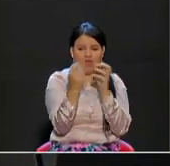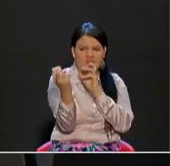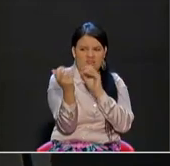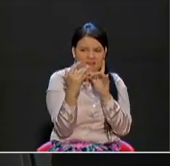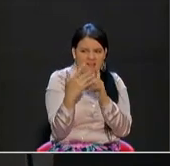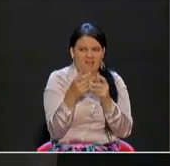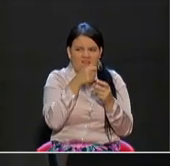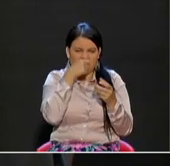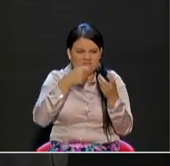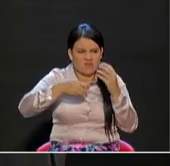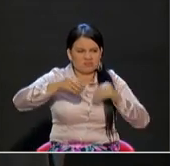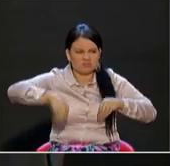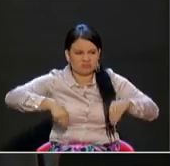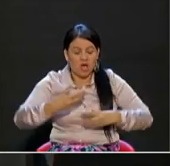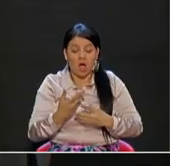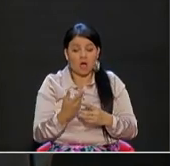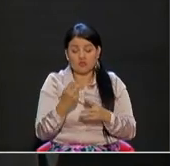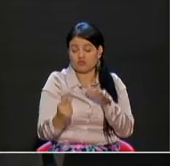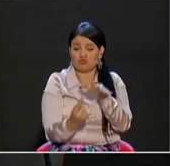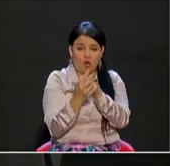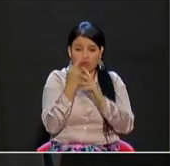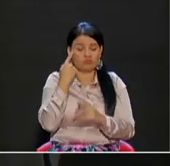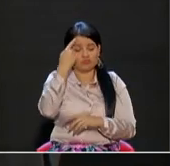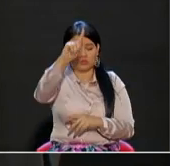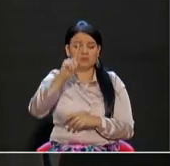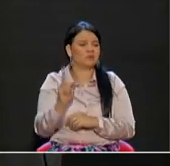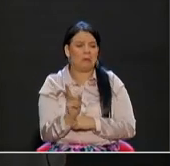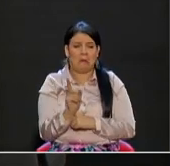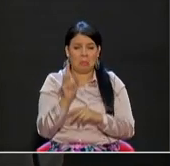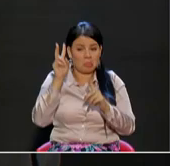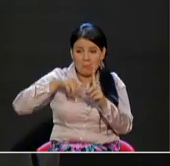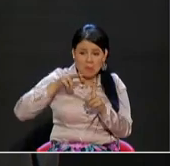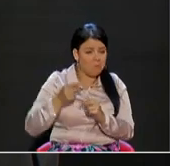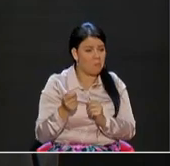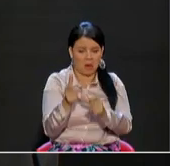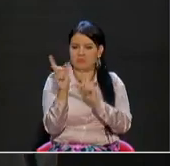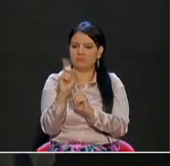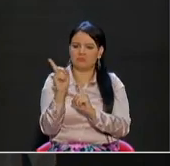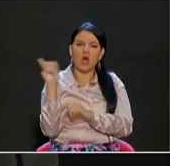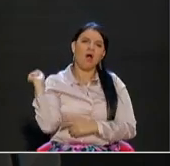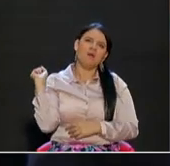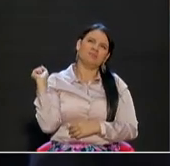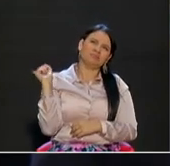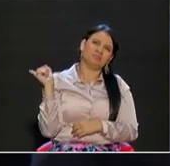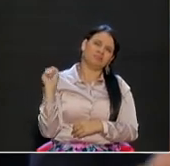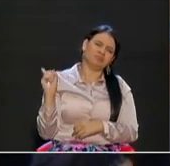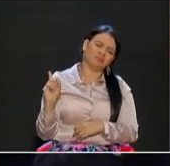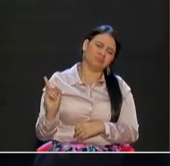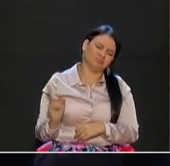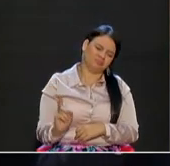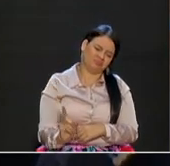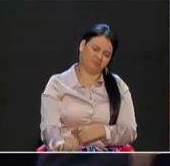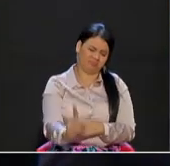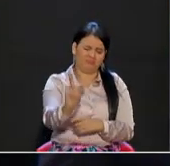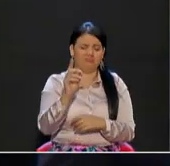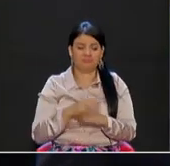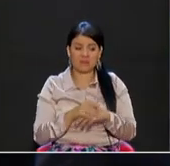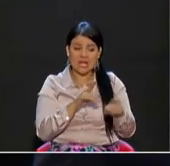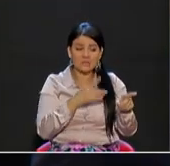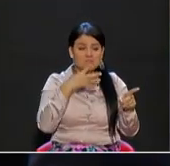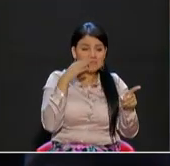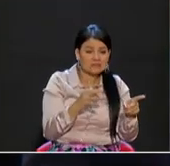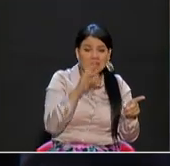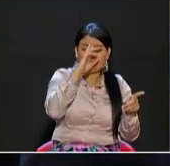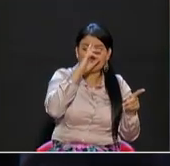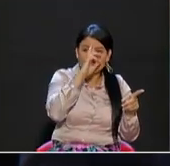y ellos lo han hecho la repetición ellos no han respetado el proceso y la ley de la